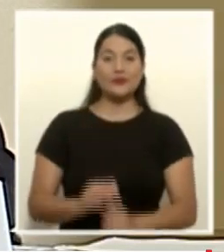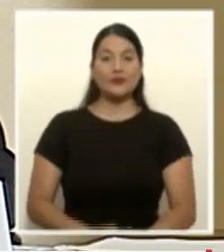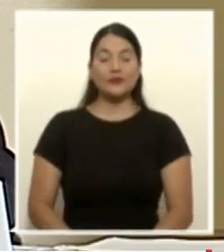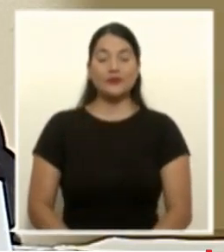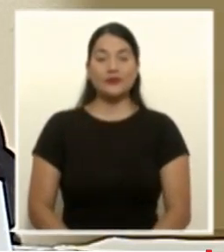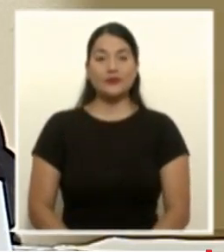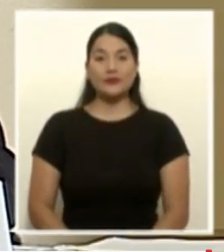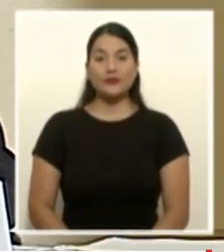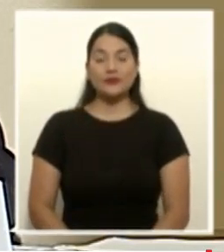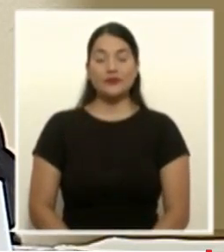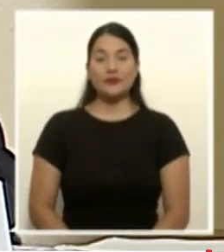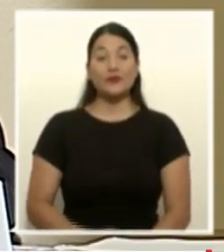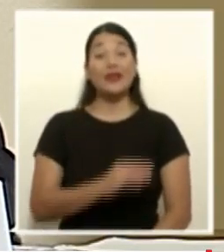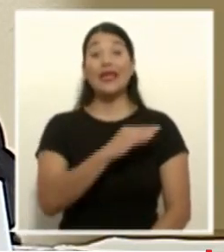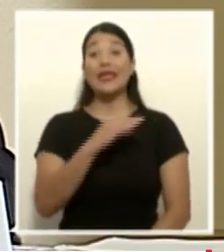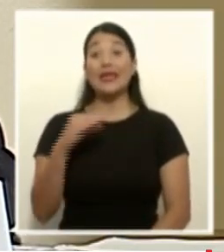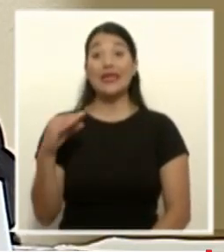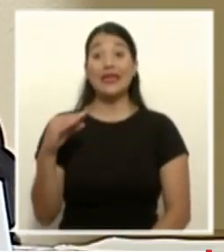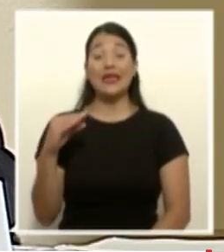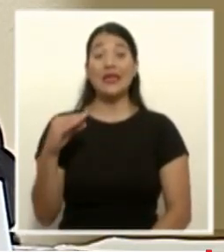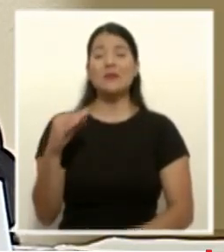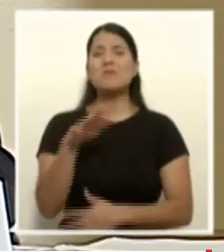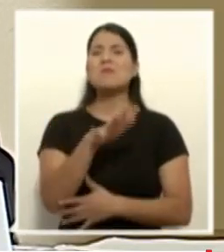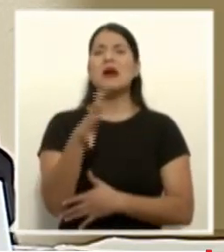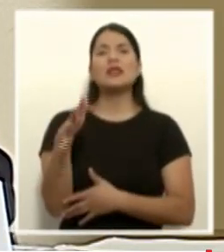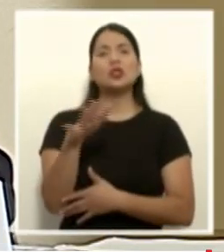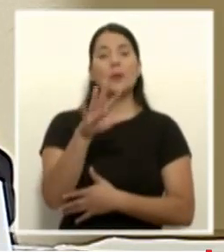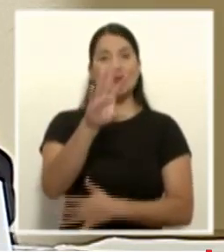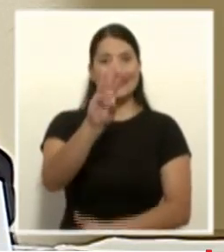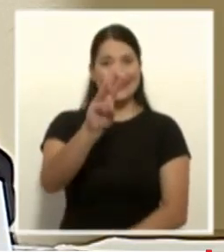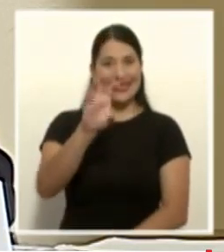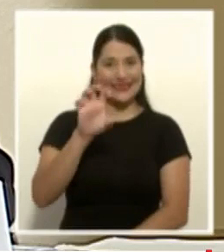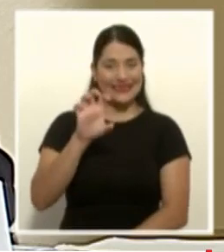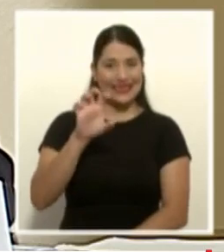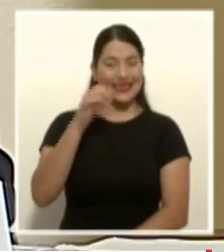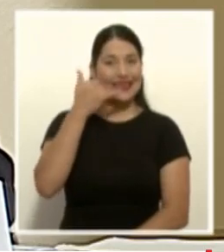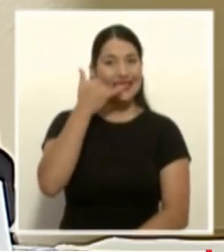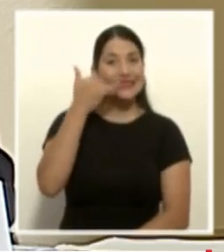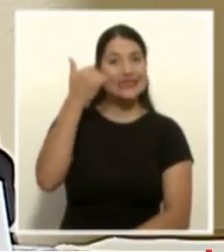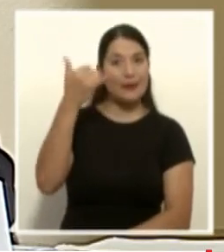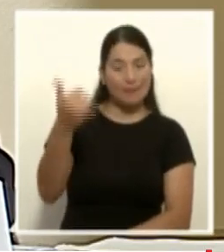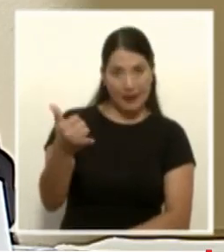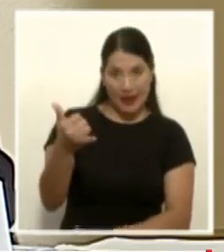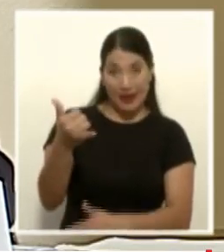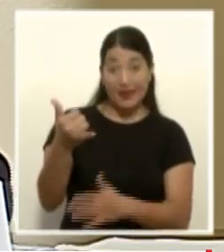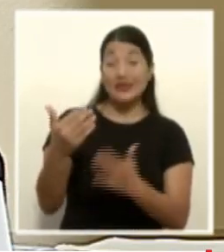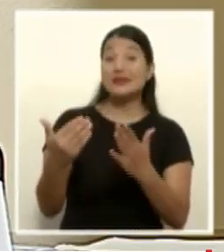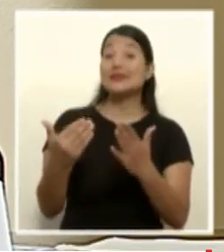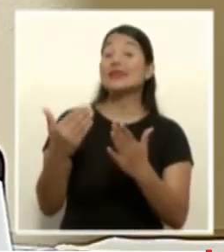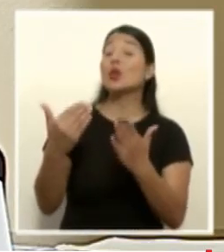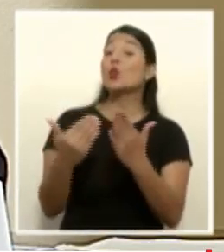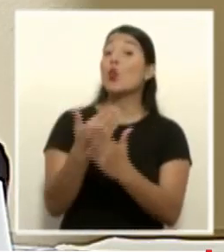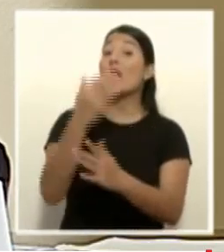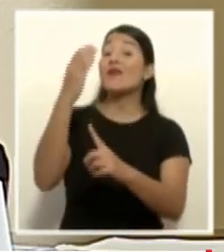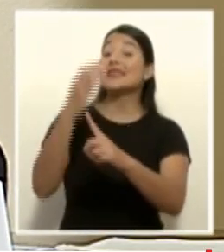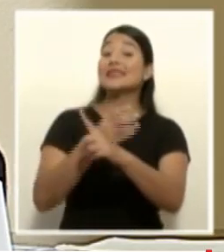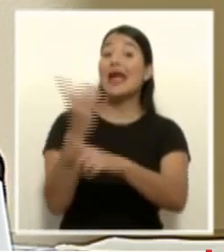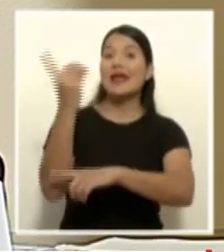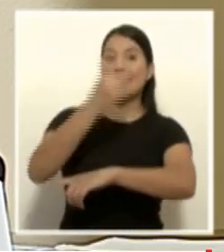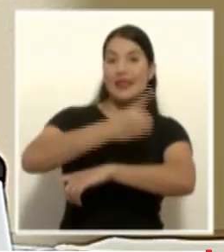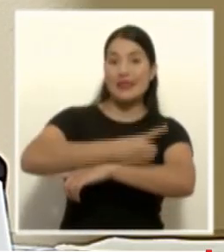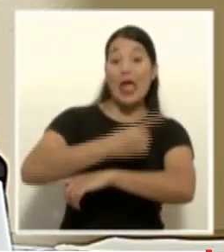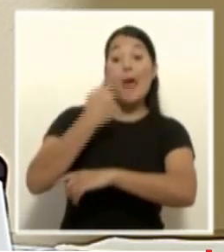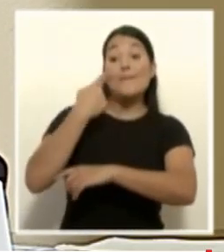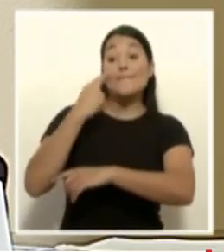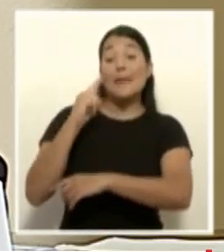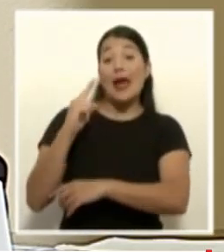enfermedades y se están haciendo más o menos 600 llamadas nuevas por día para pacientes